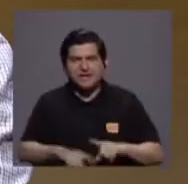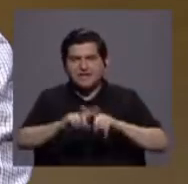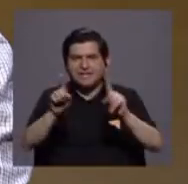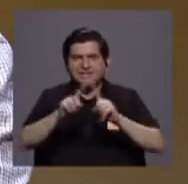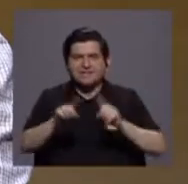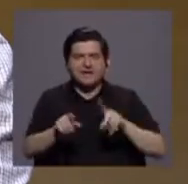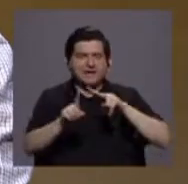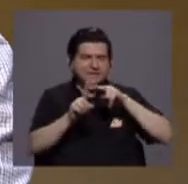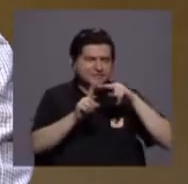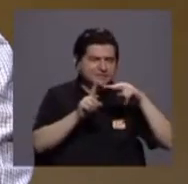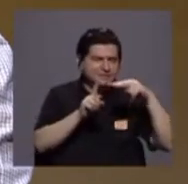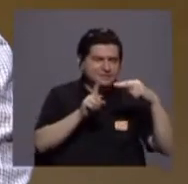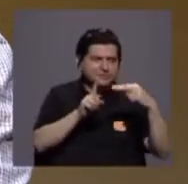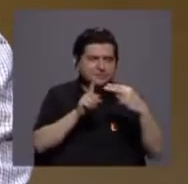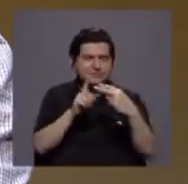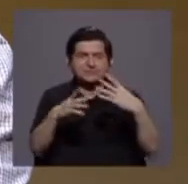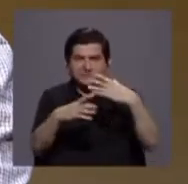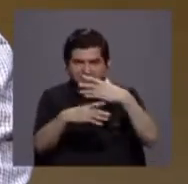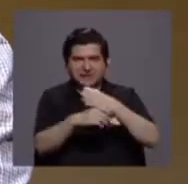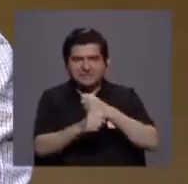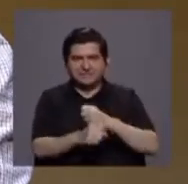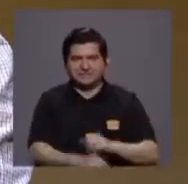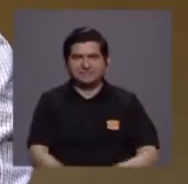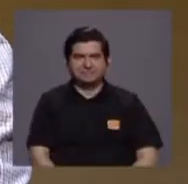diferentes perspectivas que se hacen,